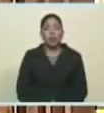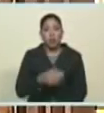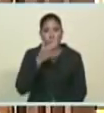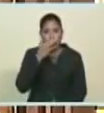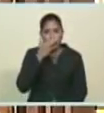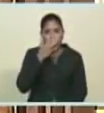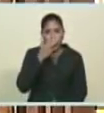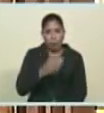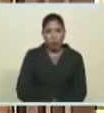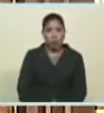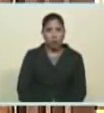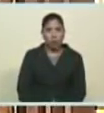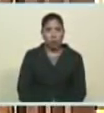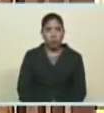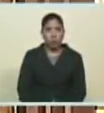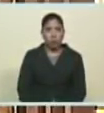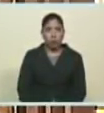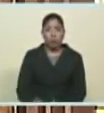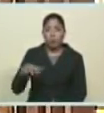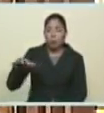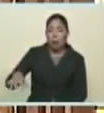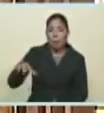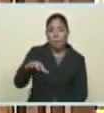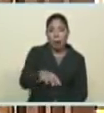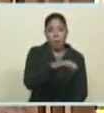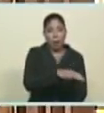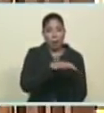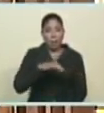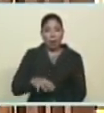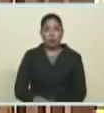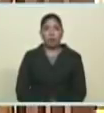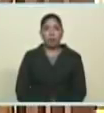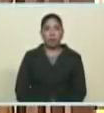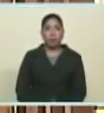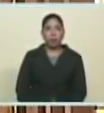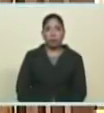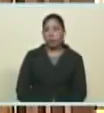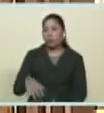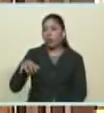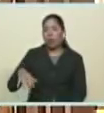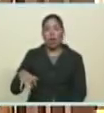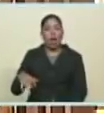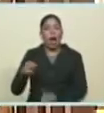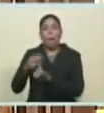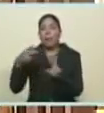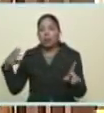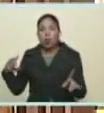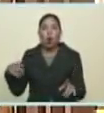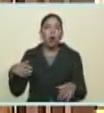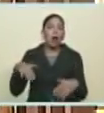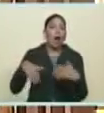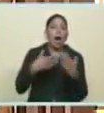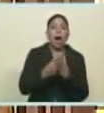resultado, estado por estado, desde Amazonas hasta